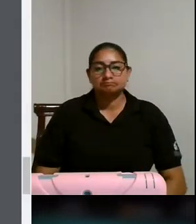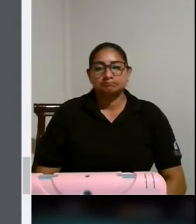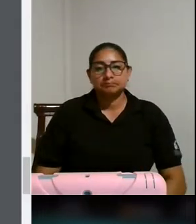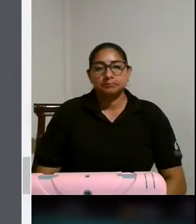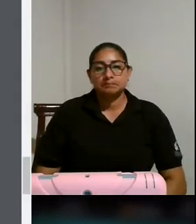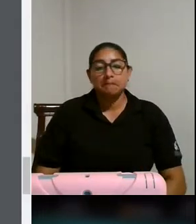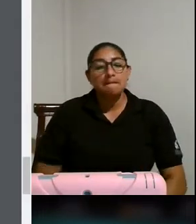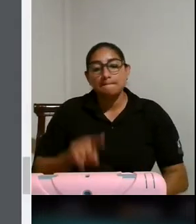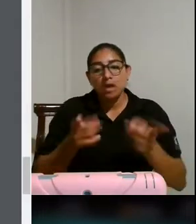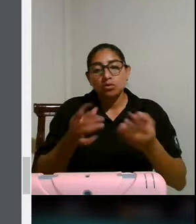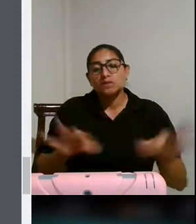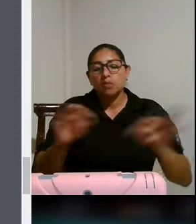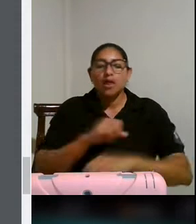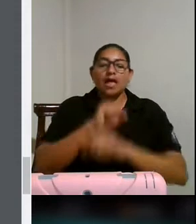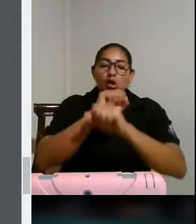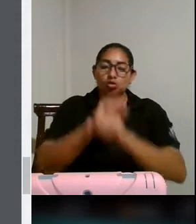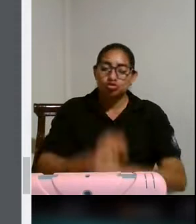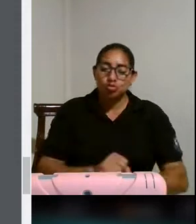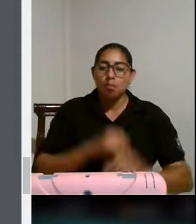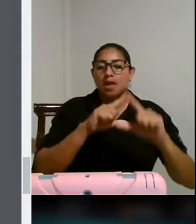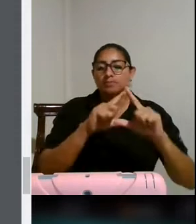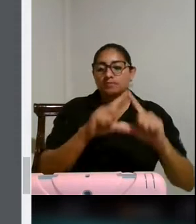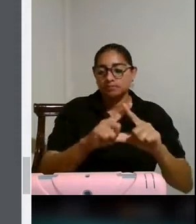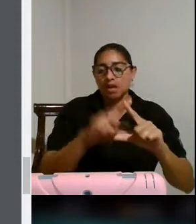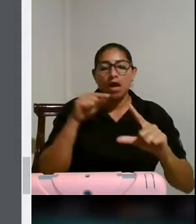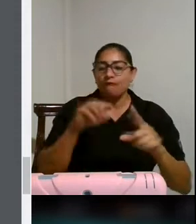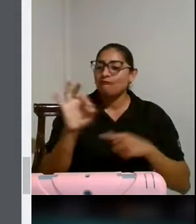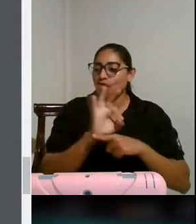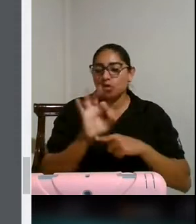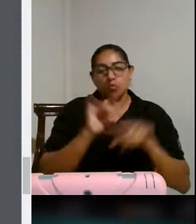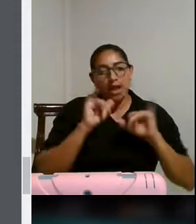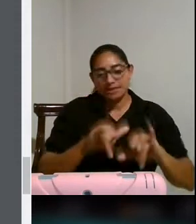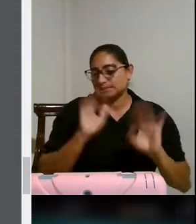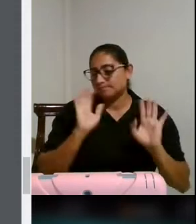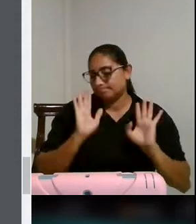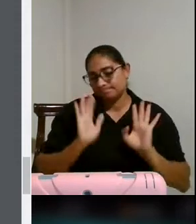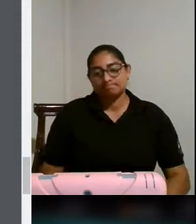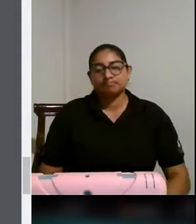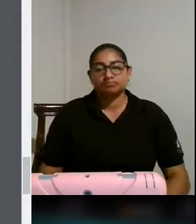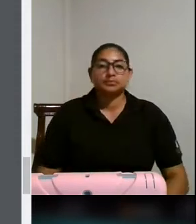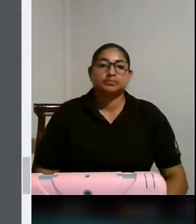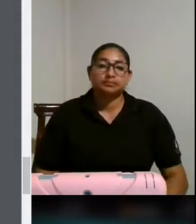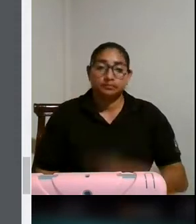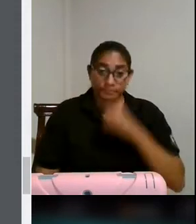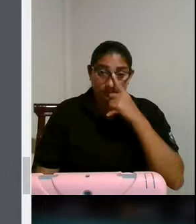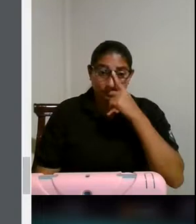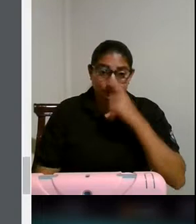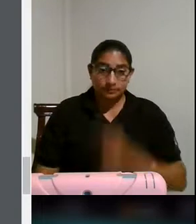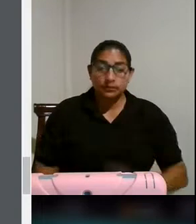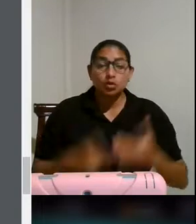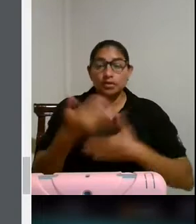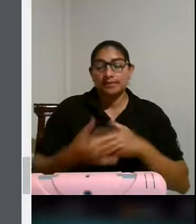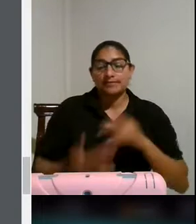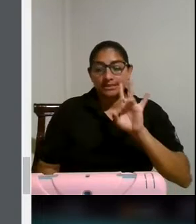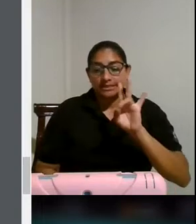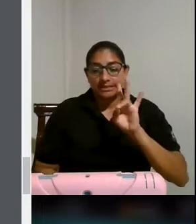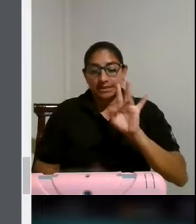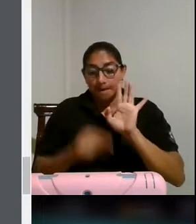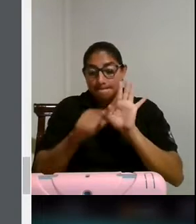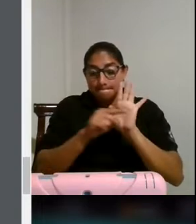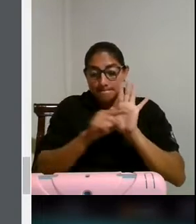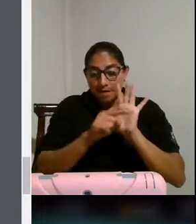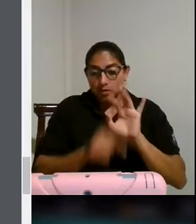Es esto de aquí. El menos 7 lo distribuyo. Menos 7 por x, menos 7x. Menos